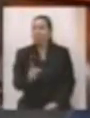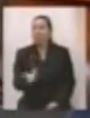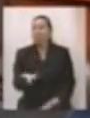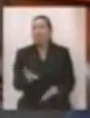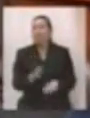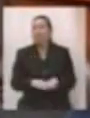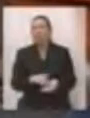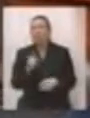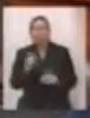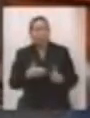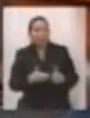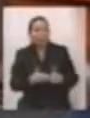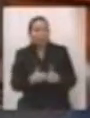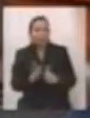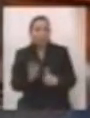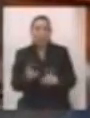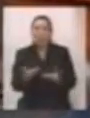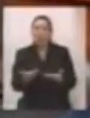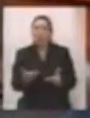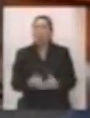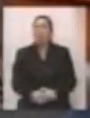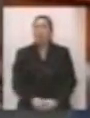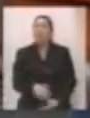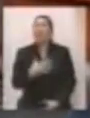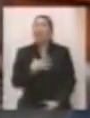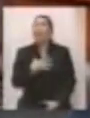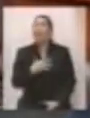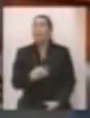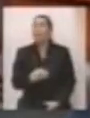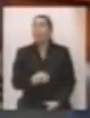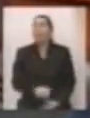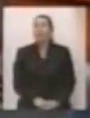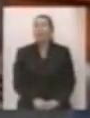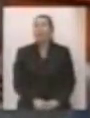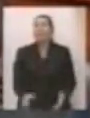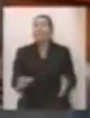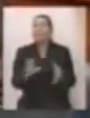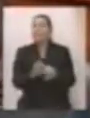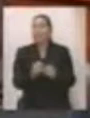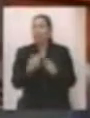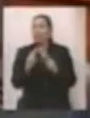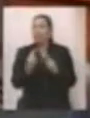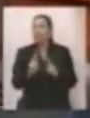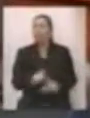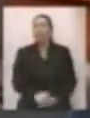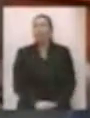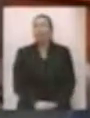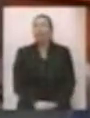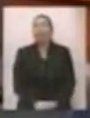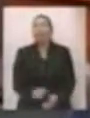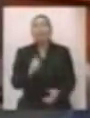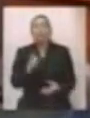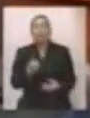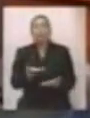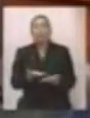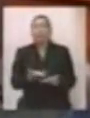sexualidad que lo oriente de acuerdo a su condición etaria en una educación, señor, vinculada a una percepción de sexo seguro,